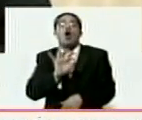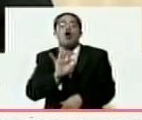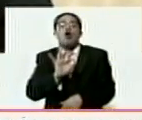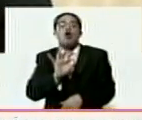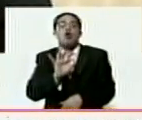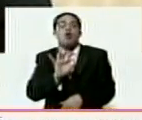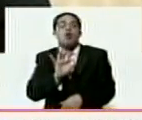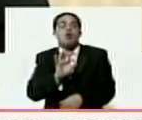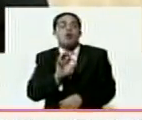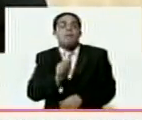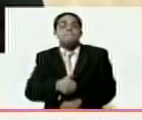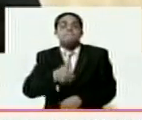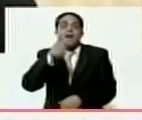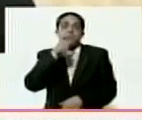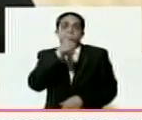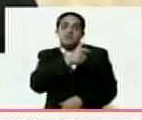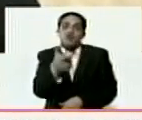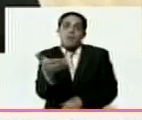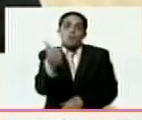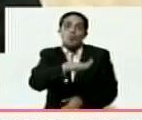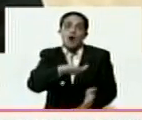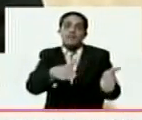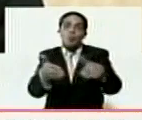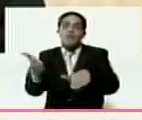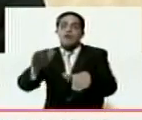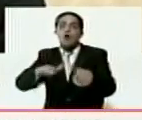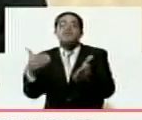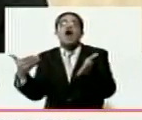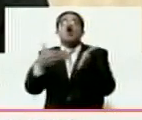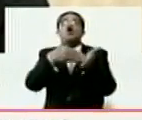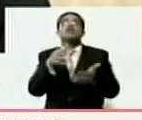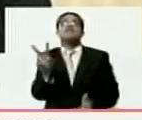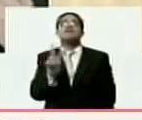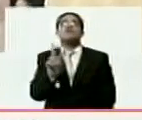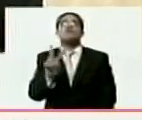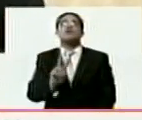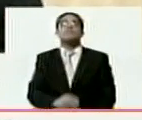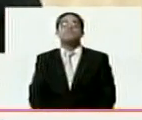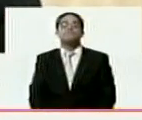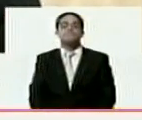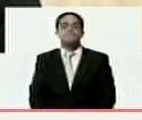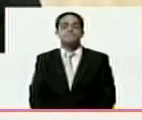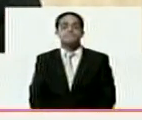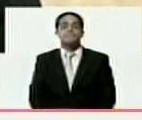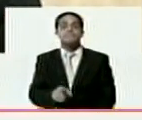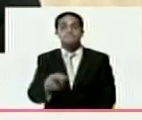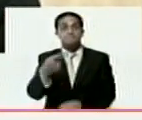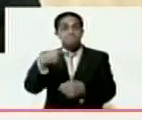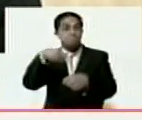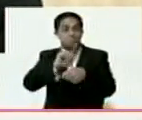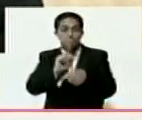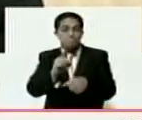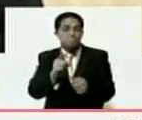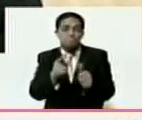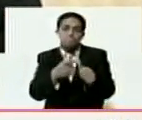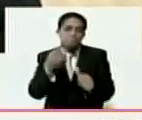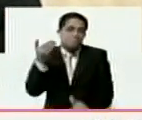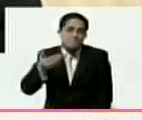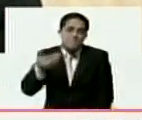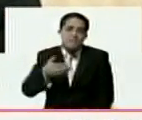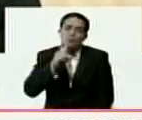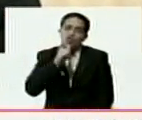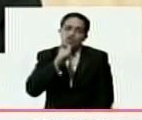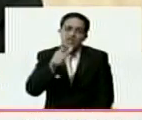mayor muerte contra la República Bolivariana de Venezuela. Es principalmente este el mensaje que queríamos